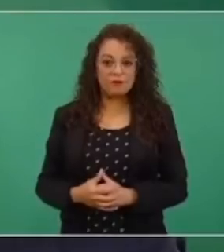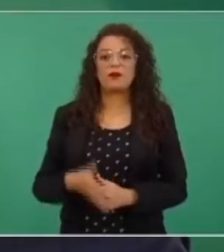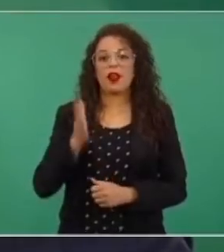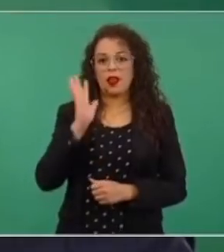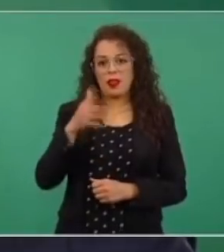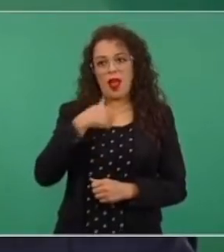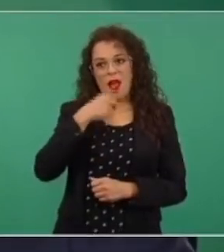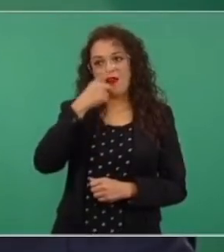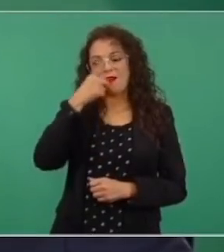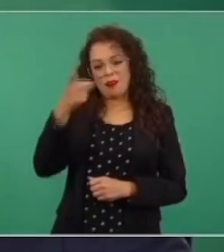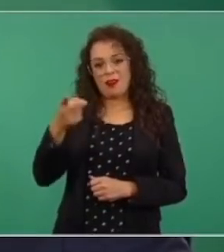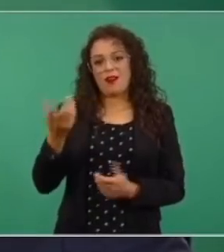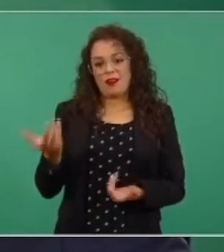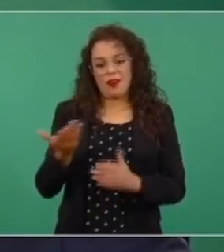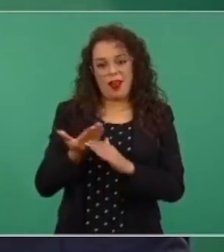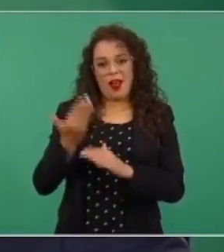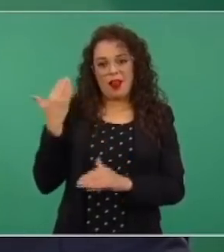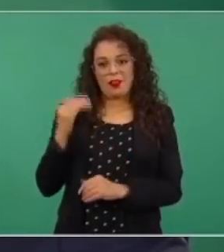Iberdrola